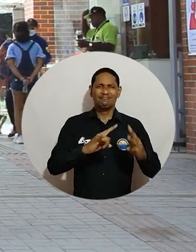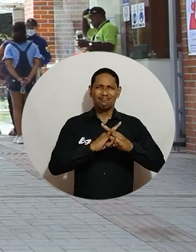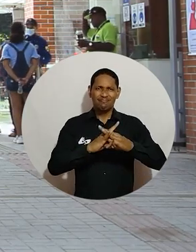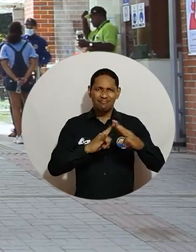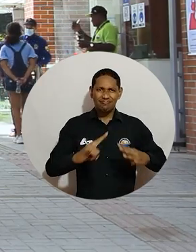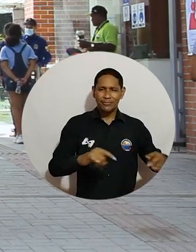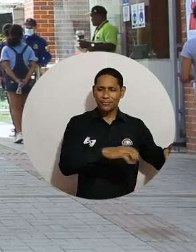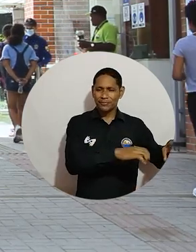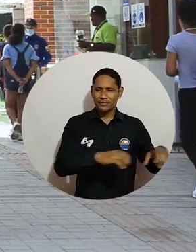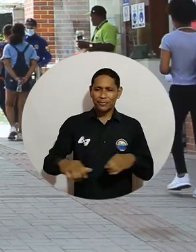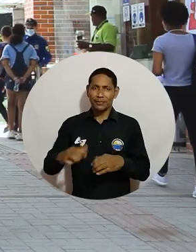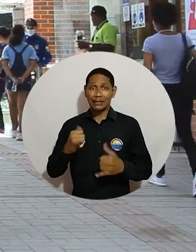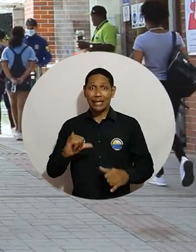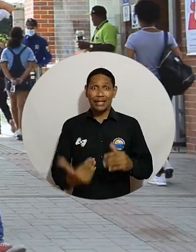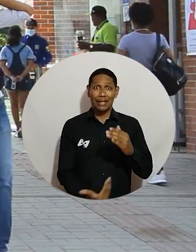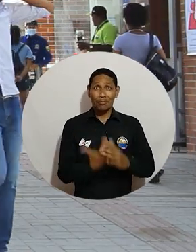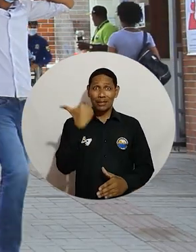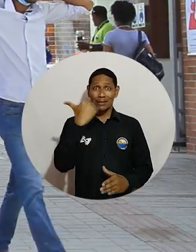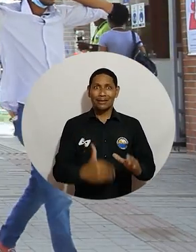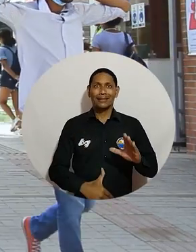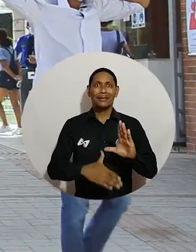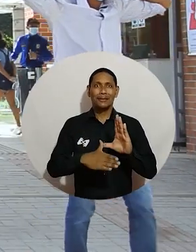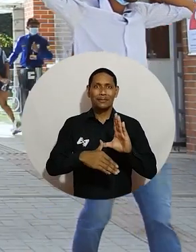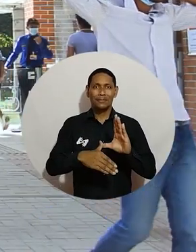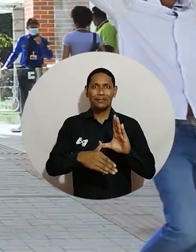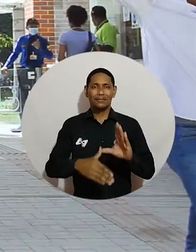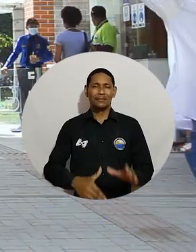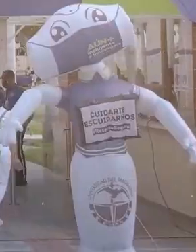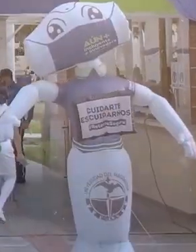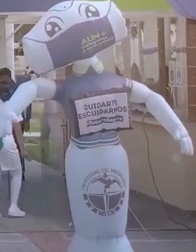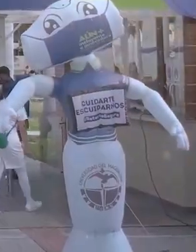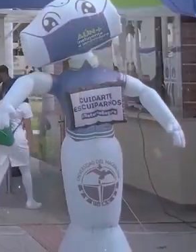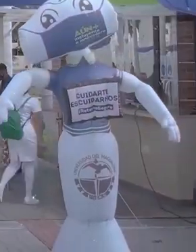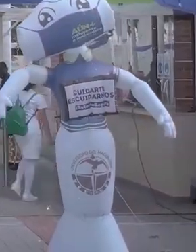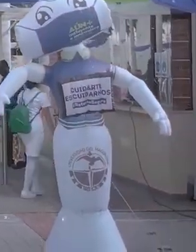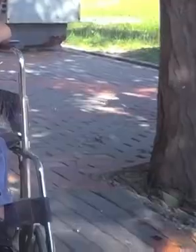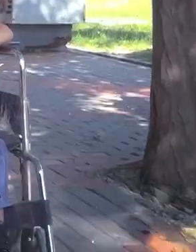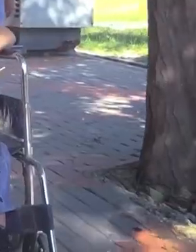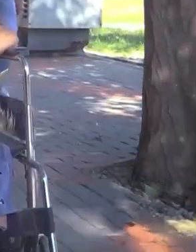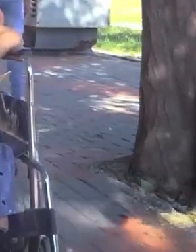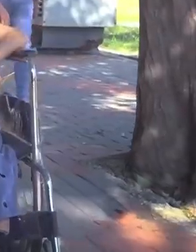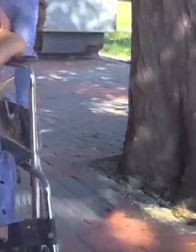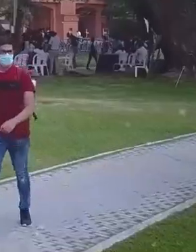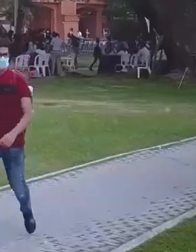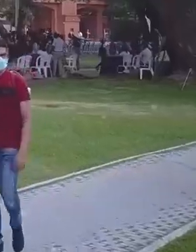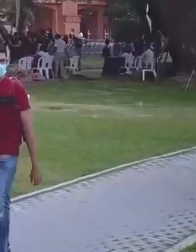de nuestra alma mater. Ya comienza El Campus TV.